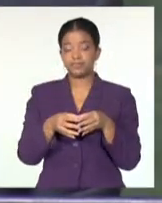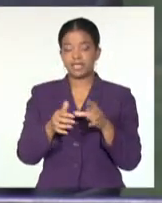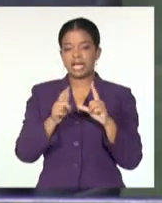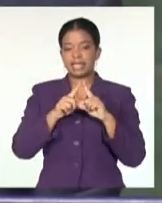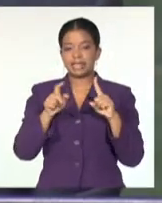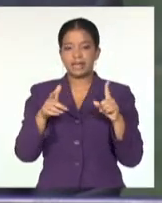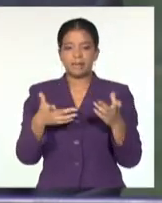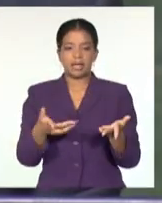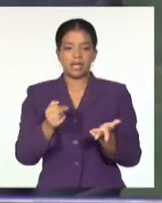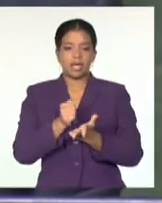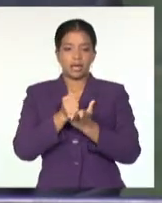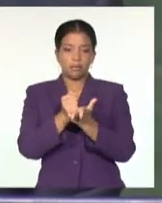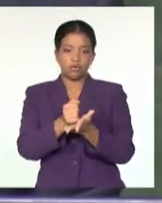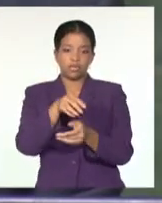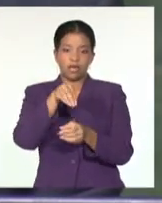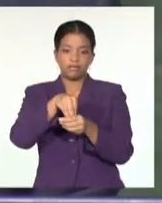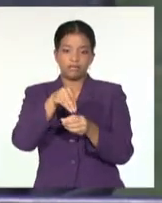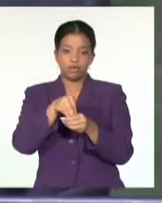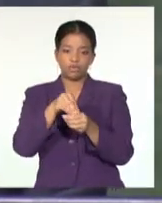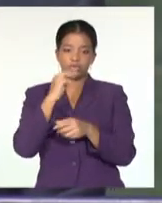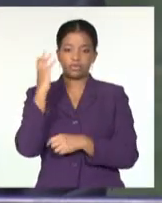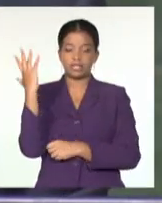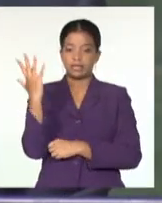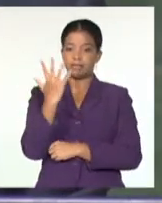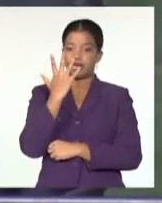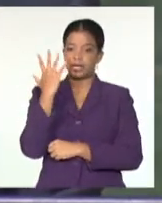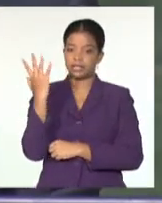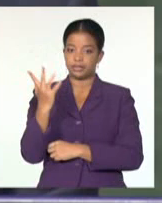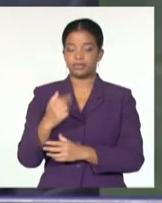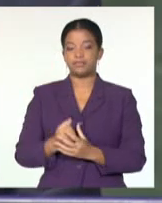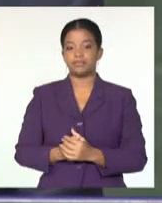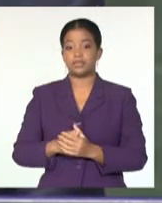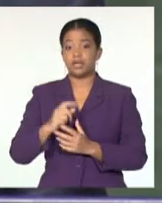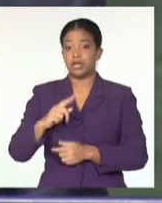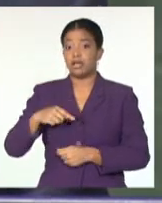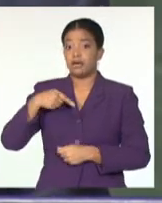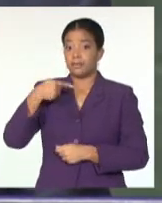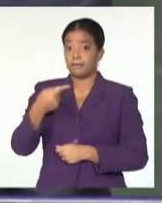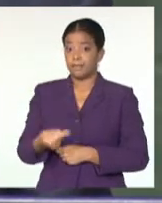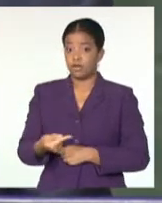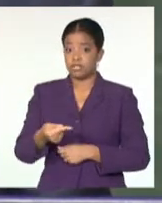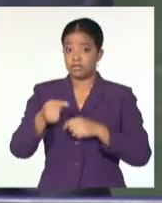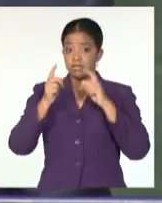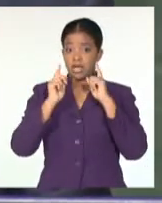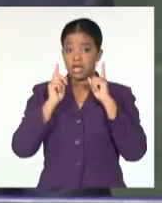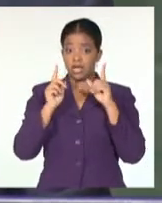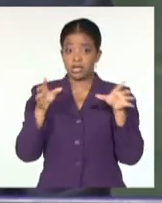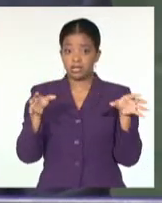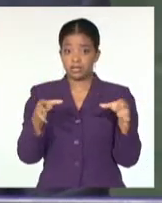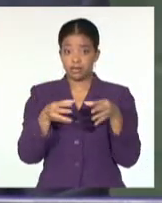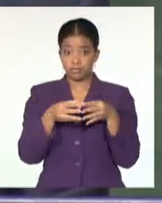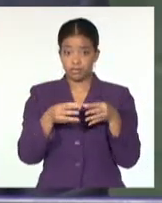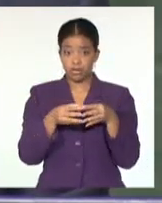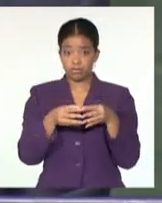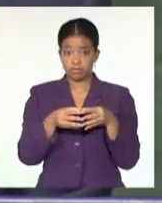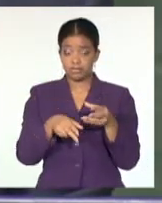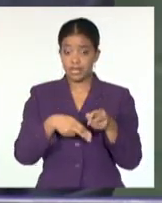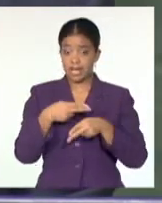fondos climáticos, de modo que en la próxima COP, que tendrá verificativo en los Emiratos Árabes